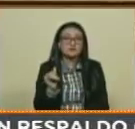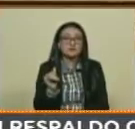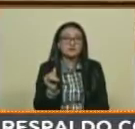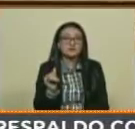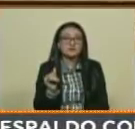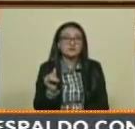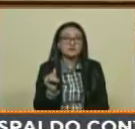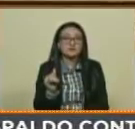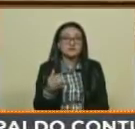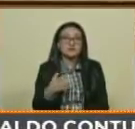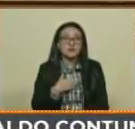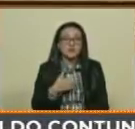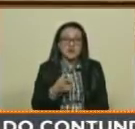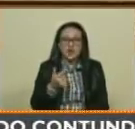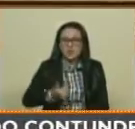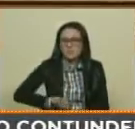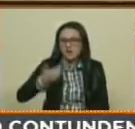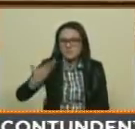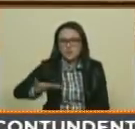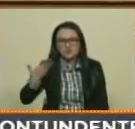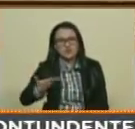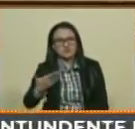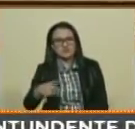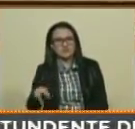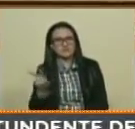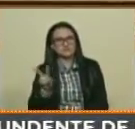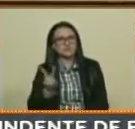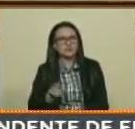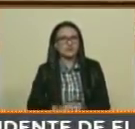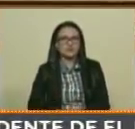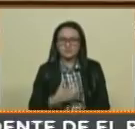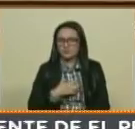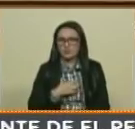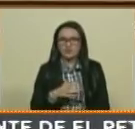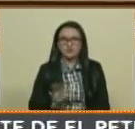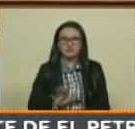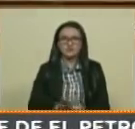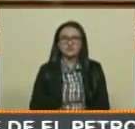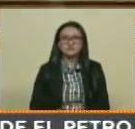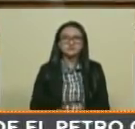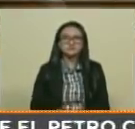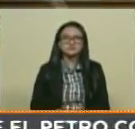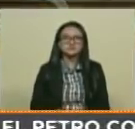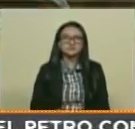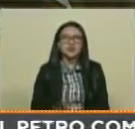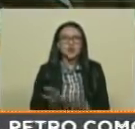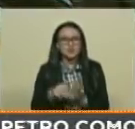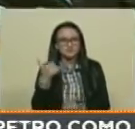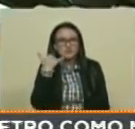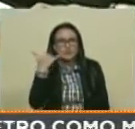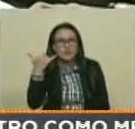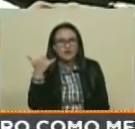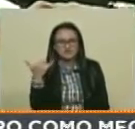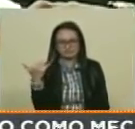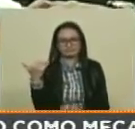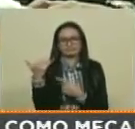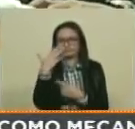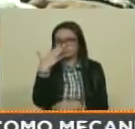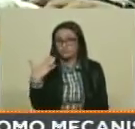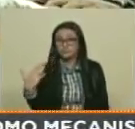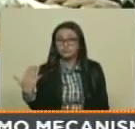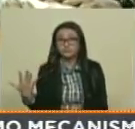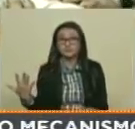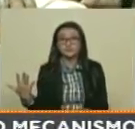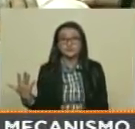Oye, pero no puede ser que eso fuera lo único que pasara en Venezuela. ¿Ah? El robo de celulares cuando... Oye, pero qué